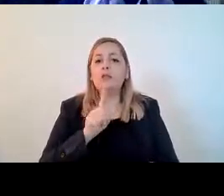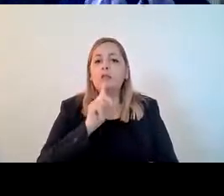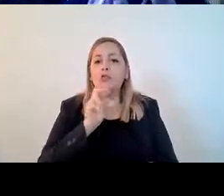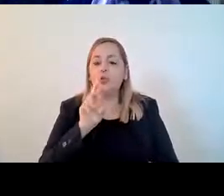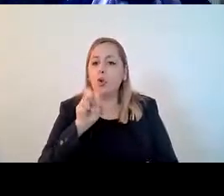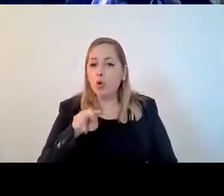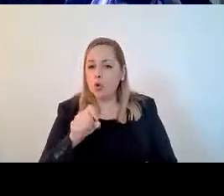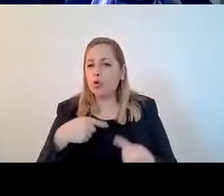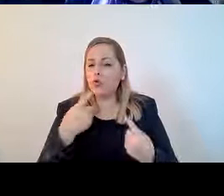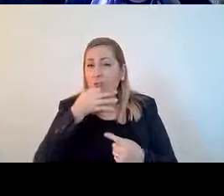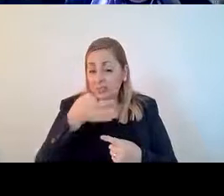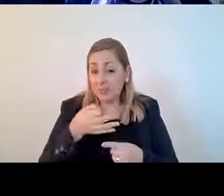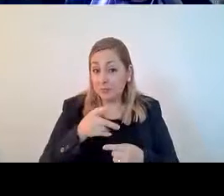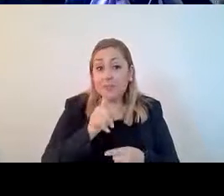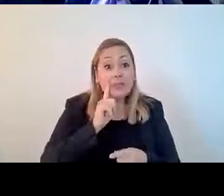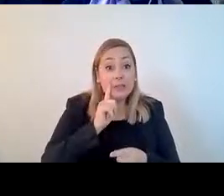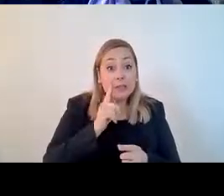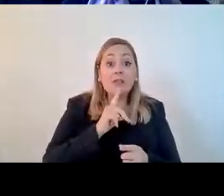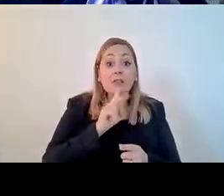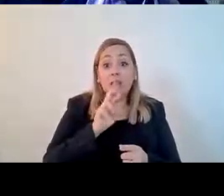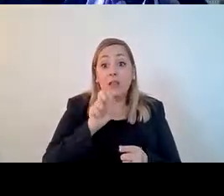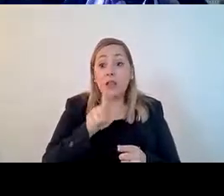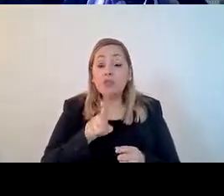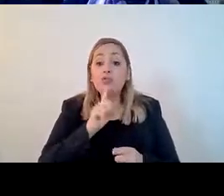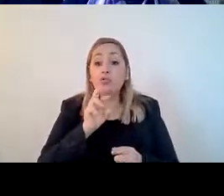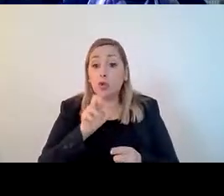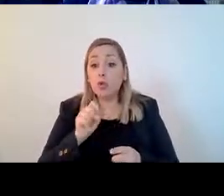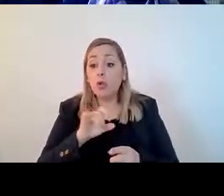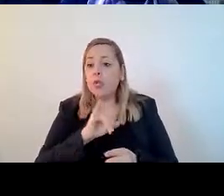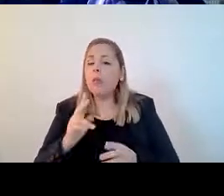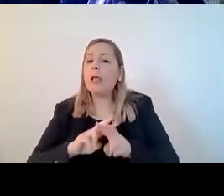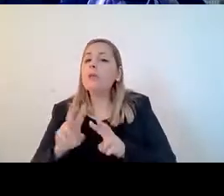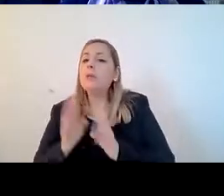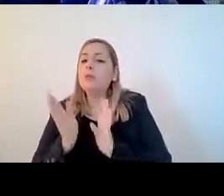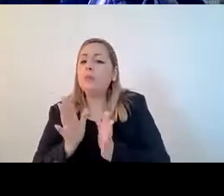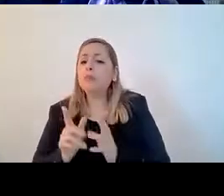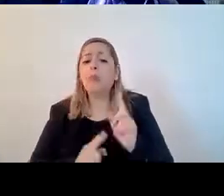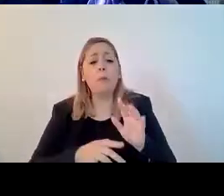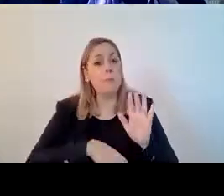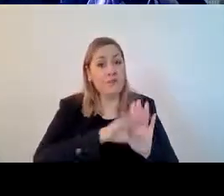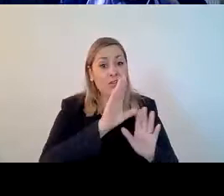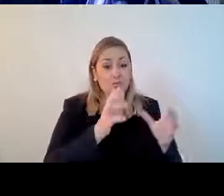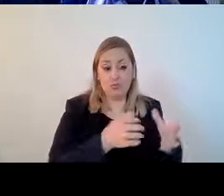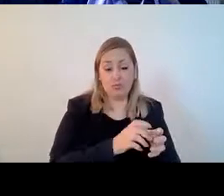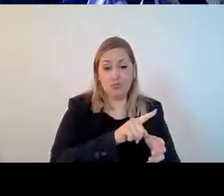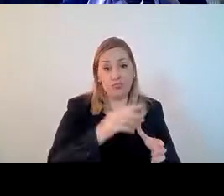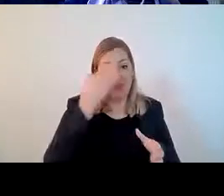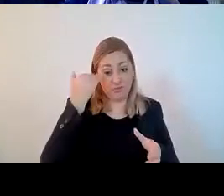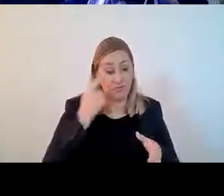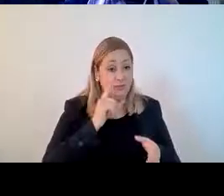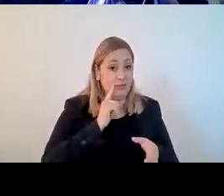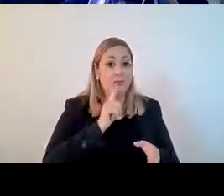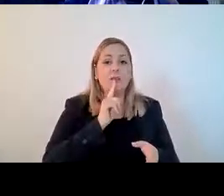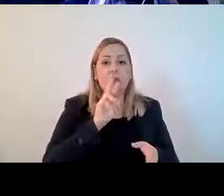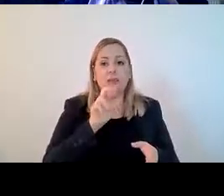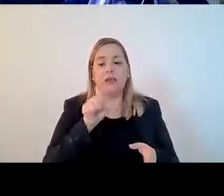vamos a hacer tratamiento. No, la mayor parte de ellos no tiene noción de que tienen un trastorno. Entonces la